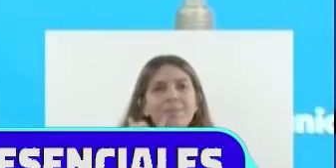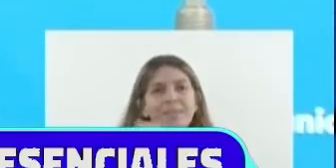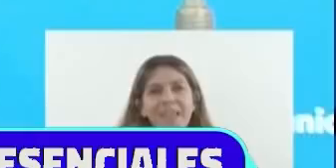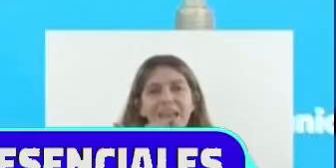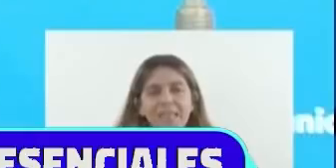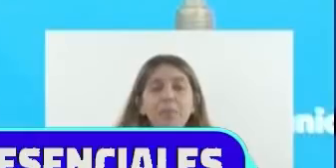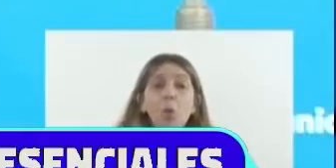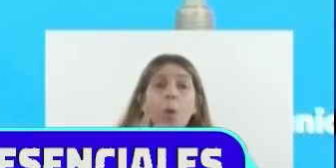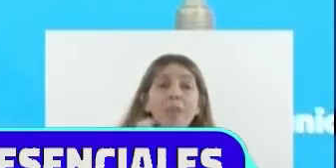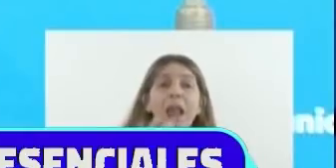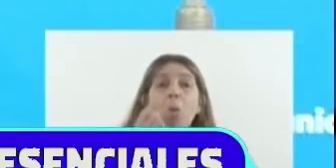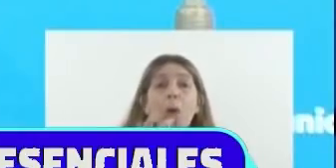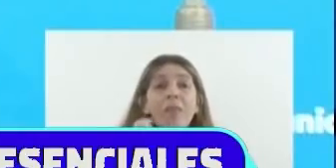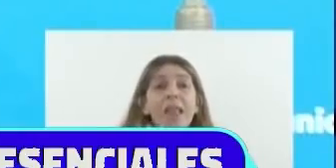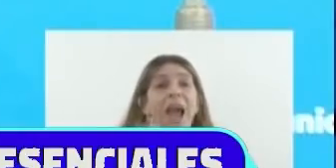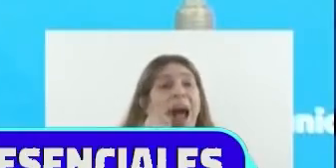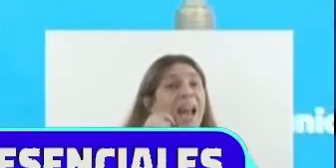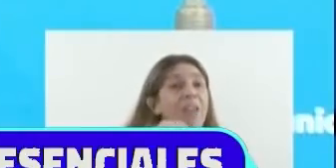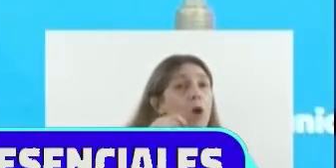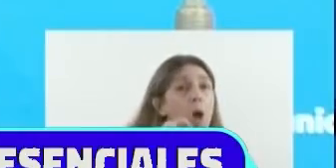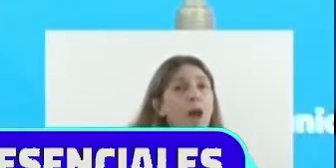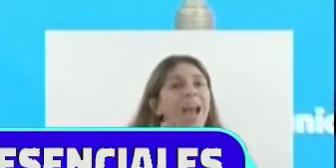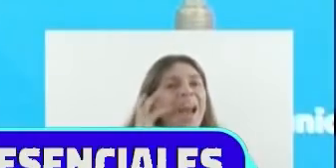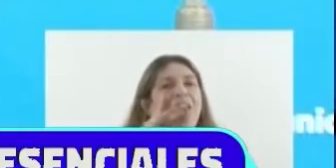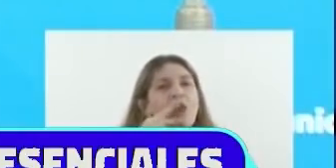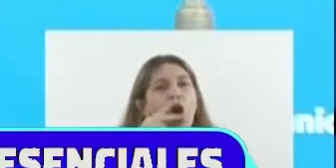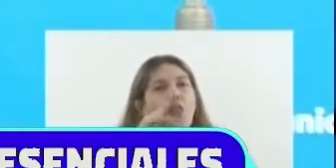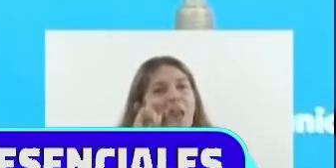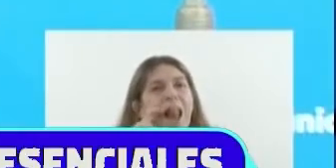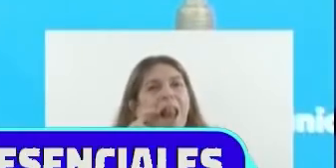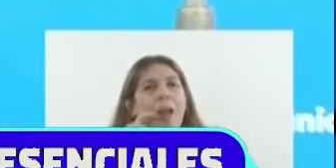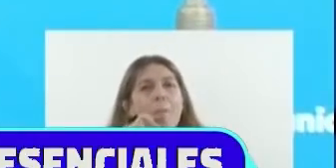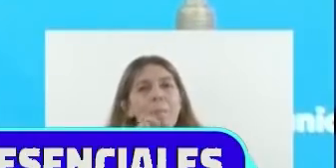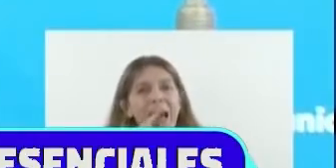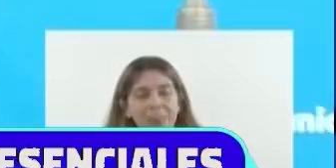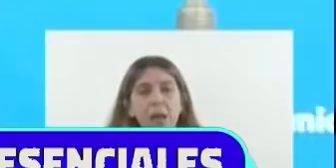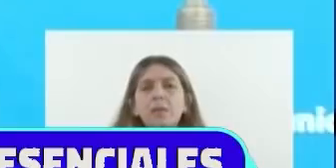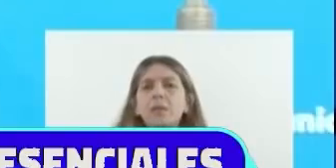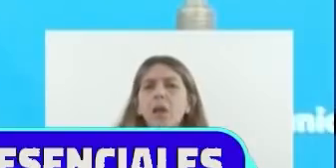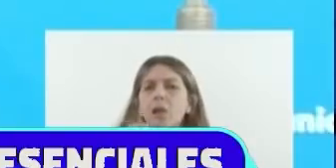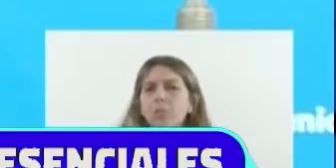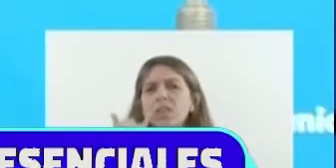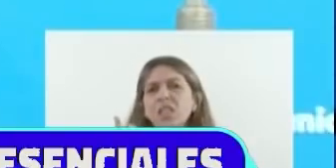día. ¿Cómo le va, presidente? Buen día, Alejandro Gomel, de Perfil y Rayo del Plata. Por un lado, preguntarle si, a partir de lo que habló con